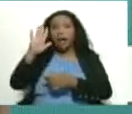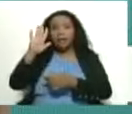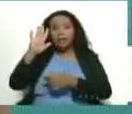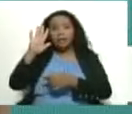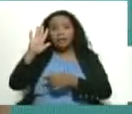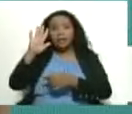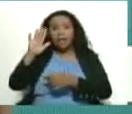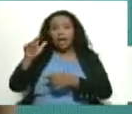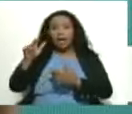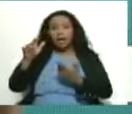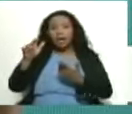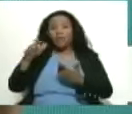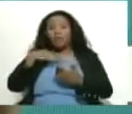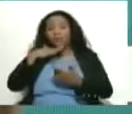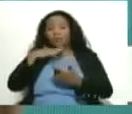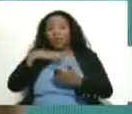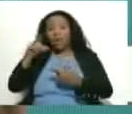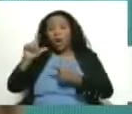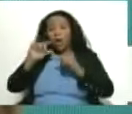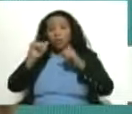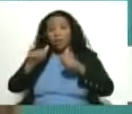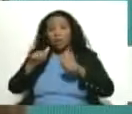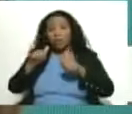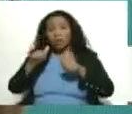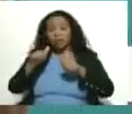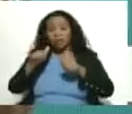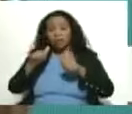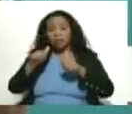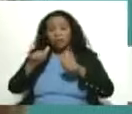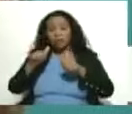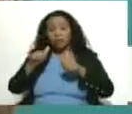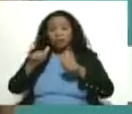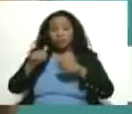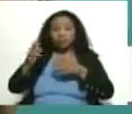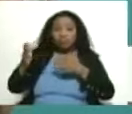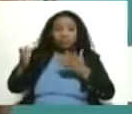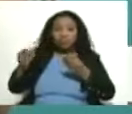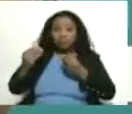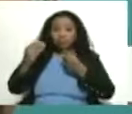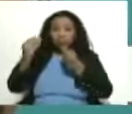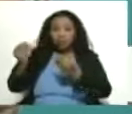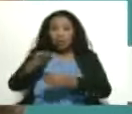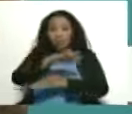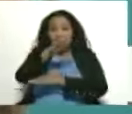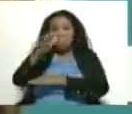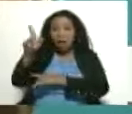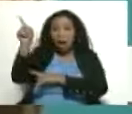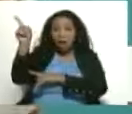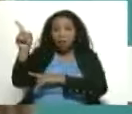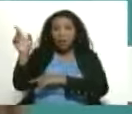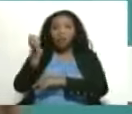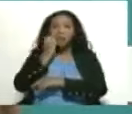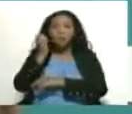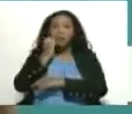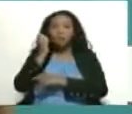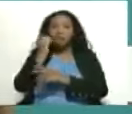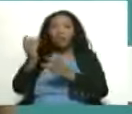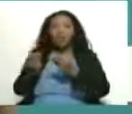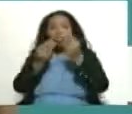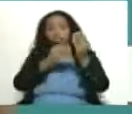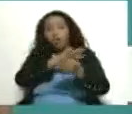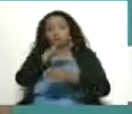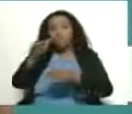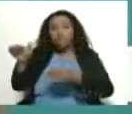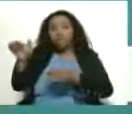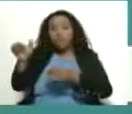de agua, que es que empiezan a entregar o a licitar en mar que está en discusión y en mar venezolano